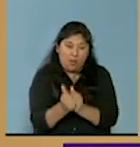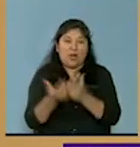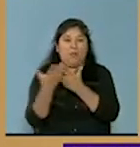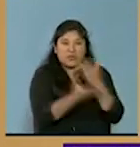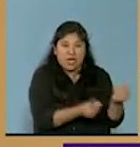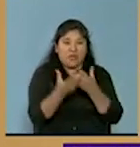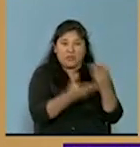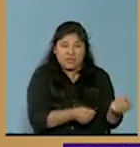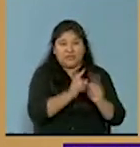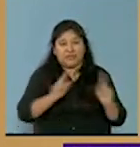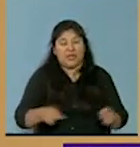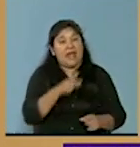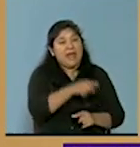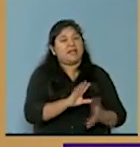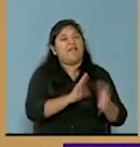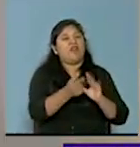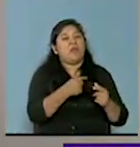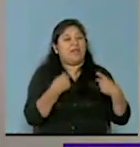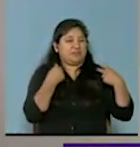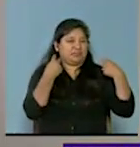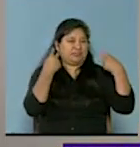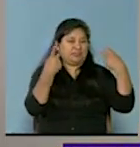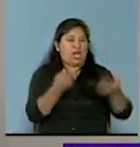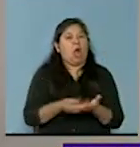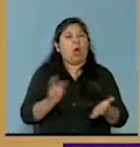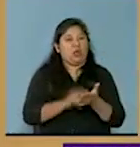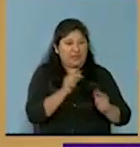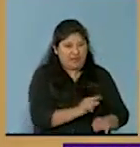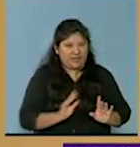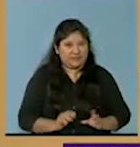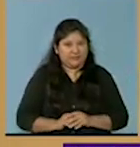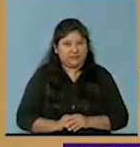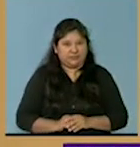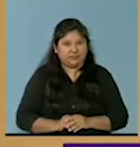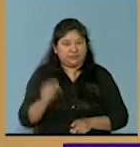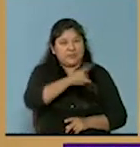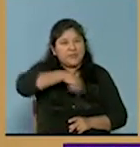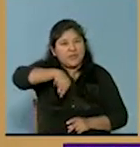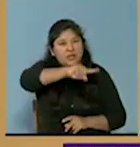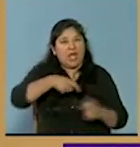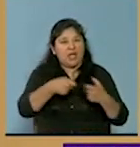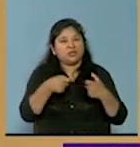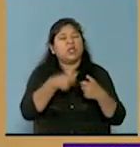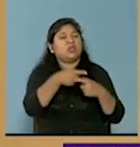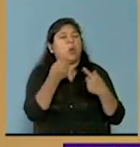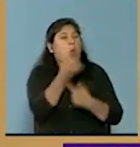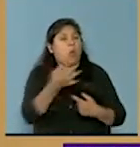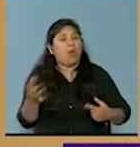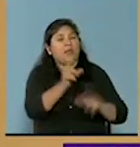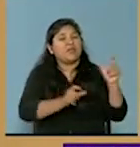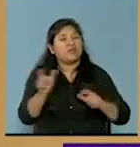acompañando a la gente sobre todo en la etapa de recuperación y cuántos son ustedes en suma y somos varios hemos tenido un